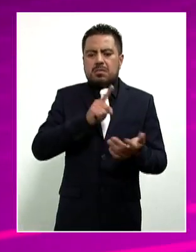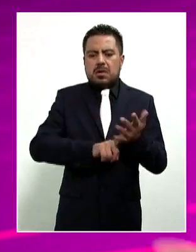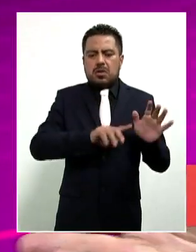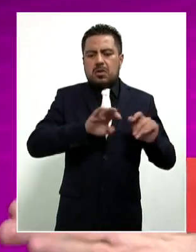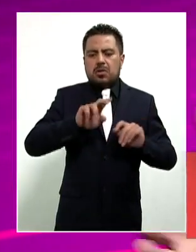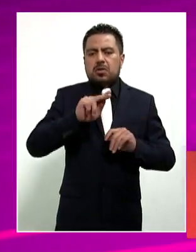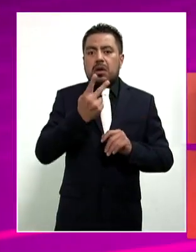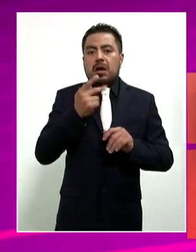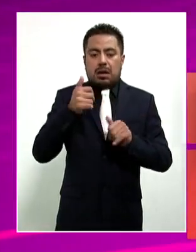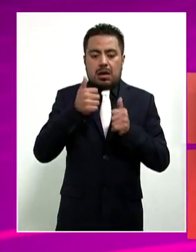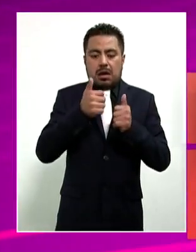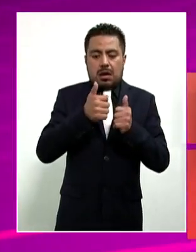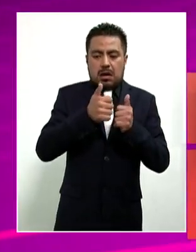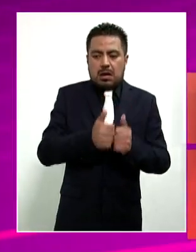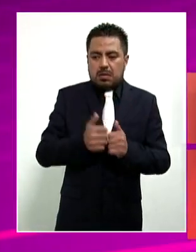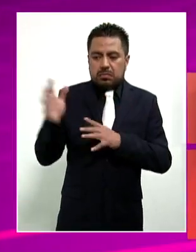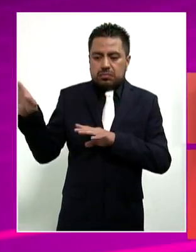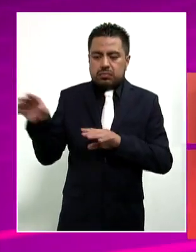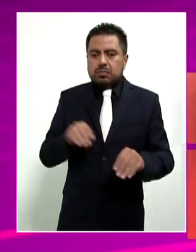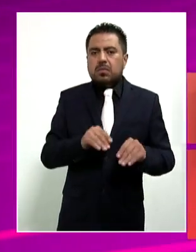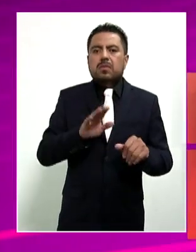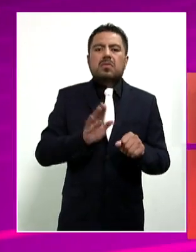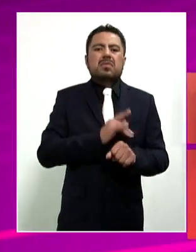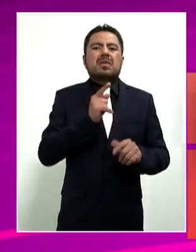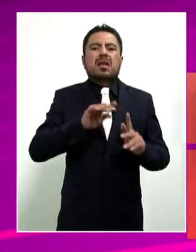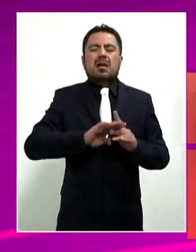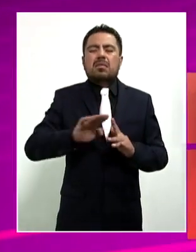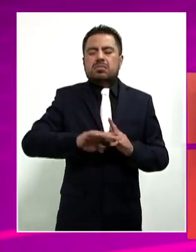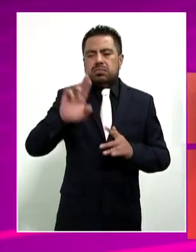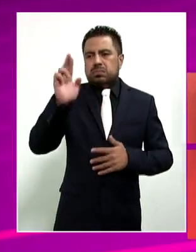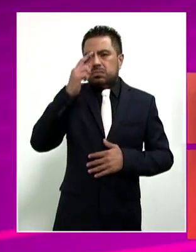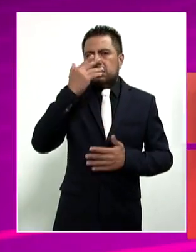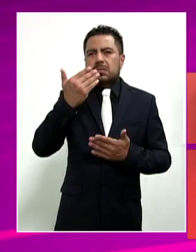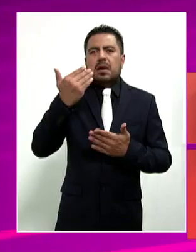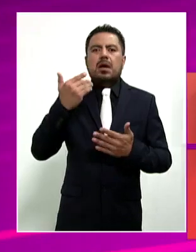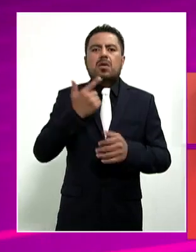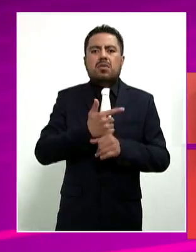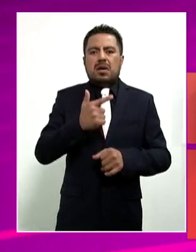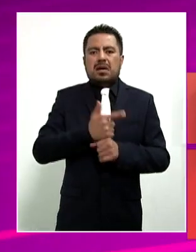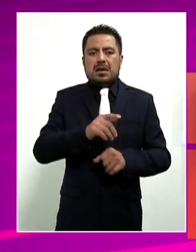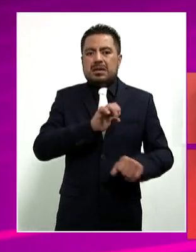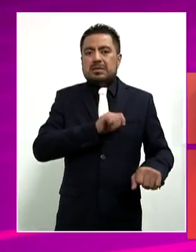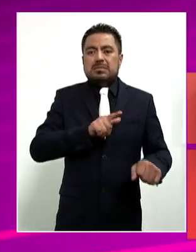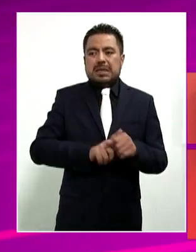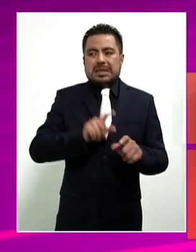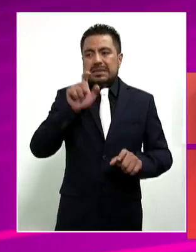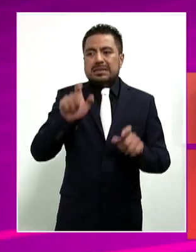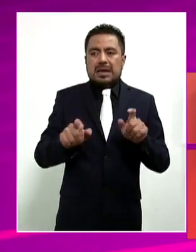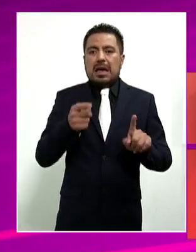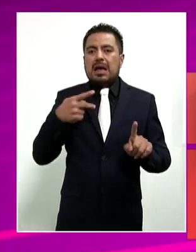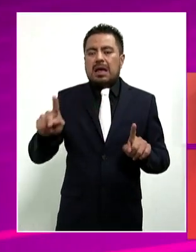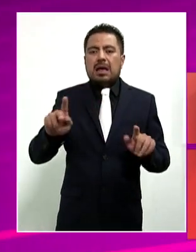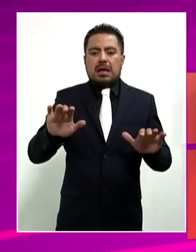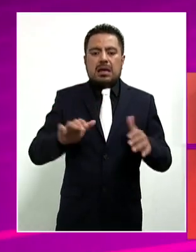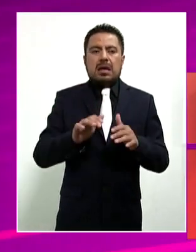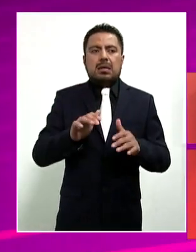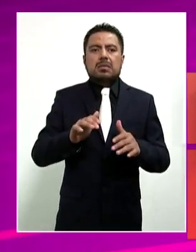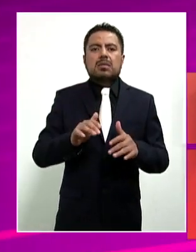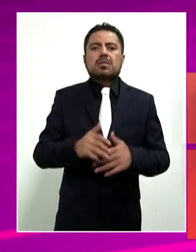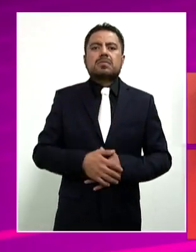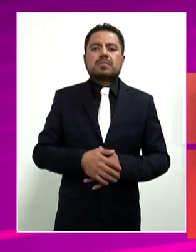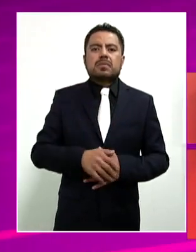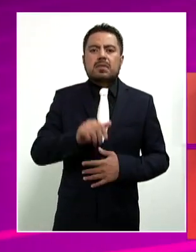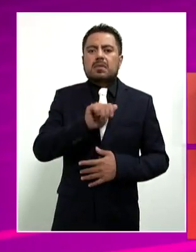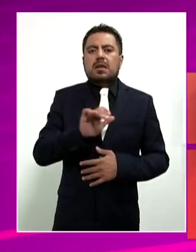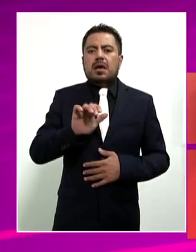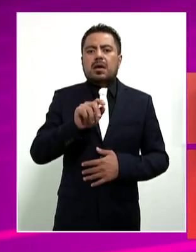82. O sea, llegó por la llegada de refugiados guatemaltecos en particular en este momento. Y el